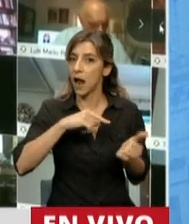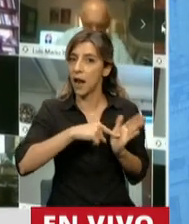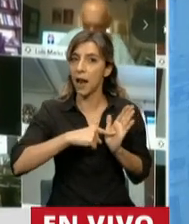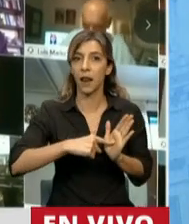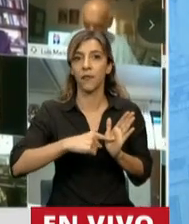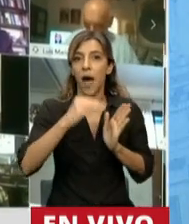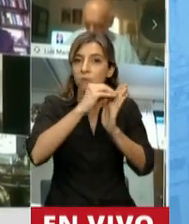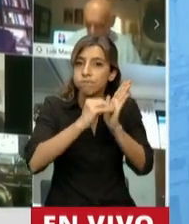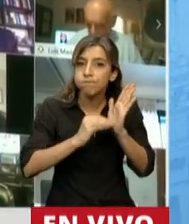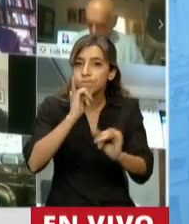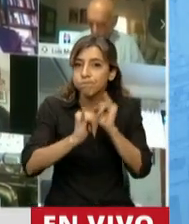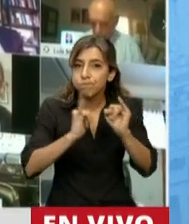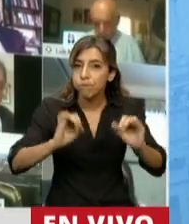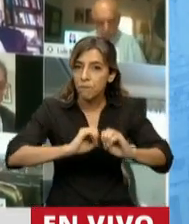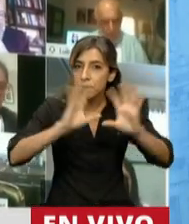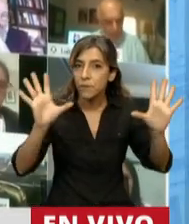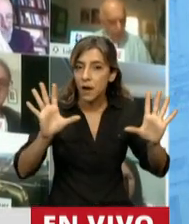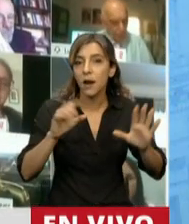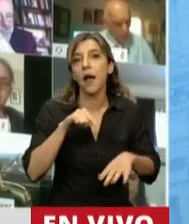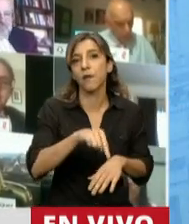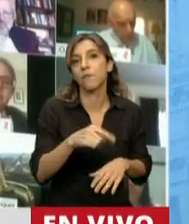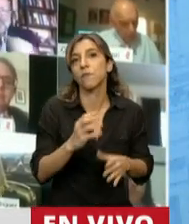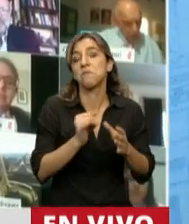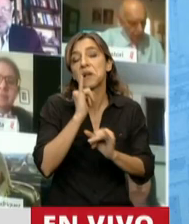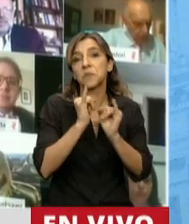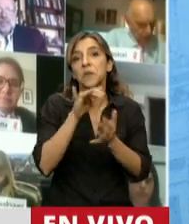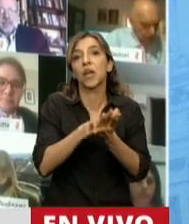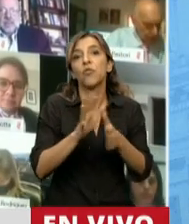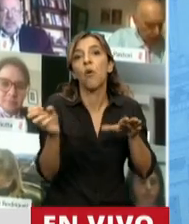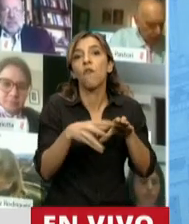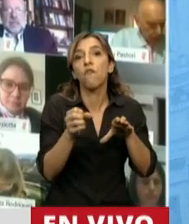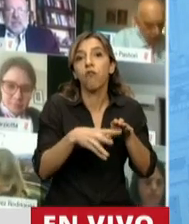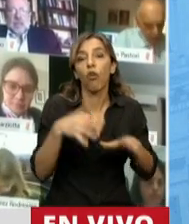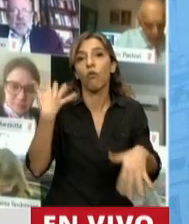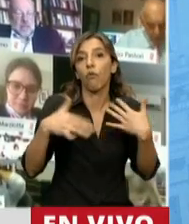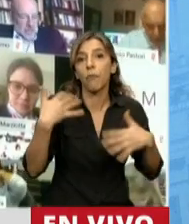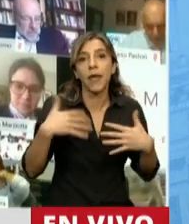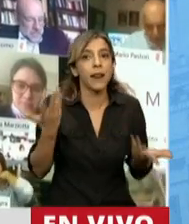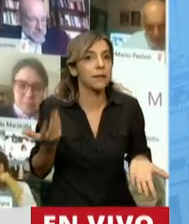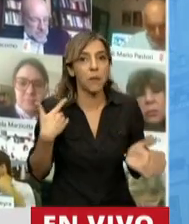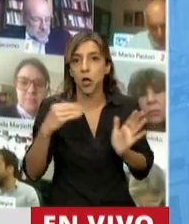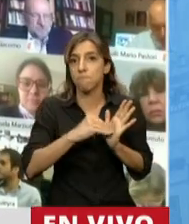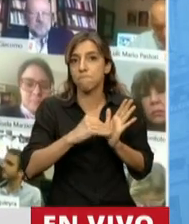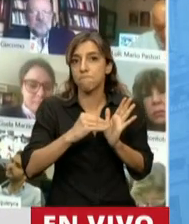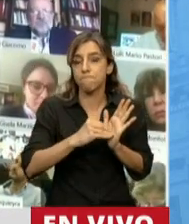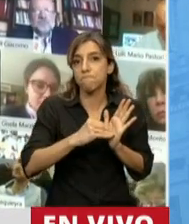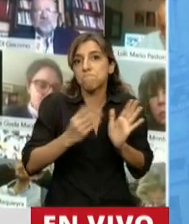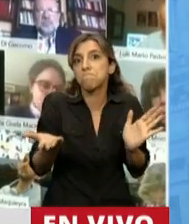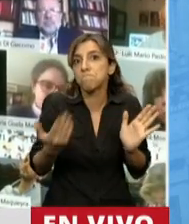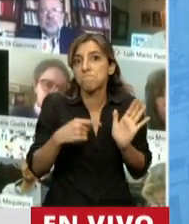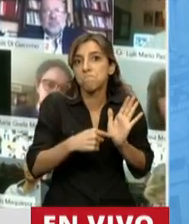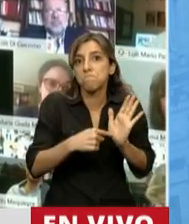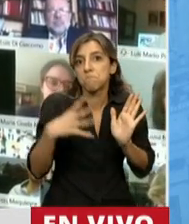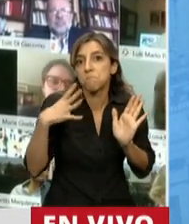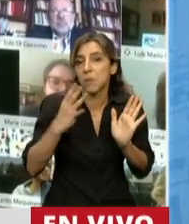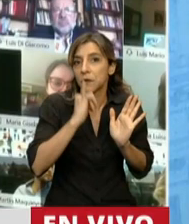para el reparto de este fondo de programa de emergencia financiera provincial. Así no se puede. Así la discrecionalidad otra vez